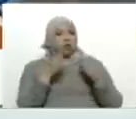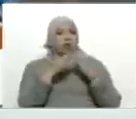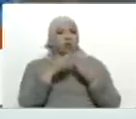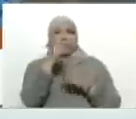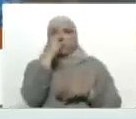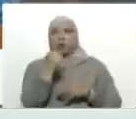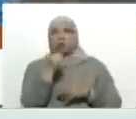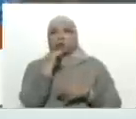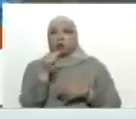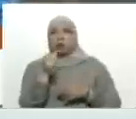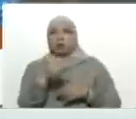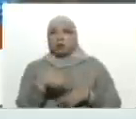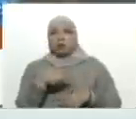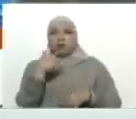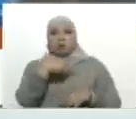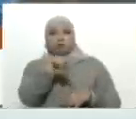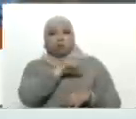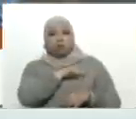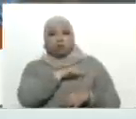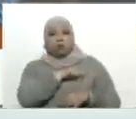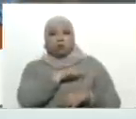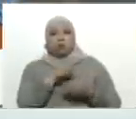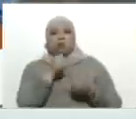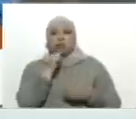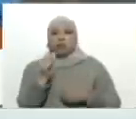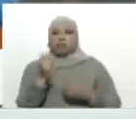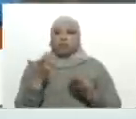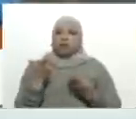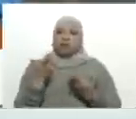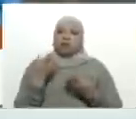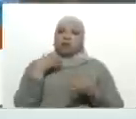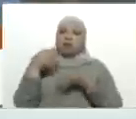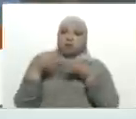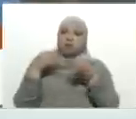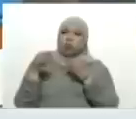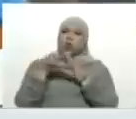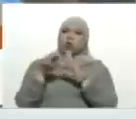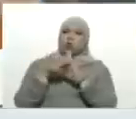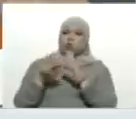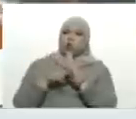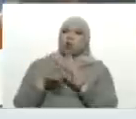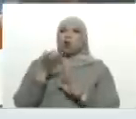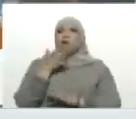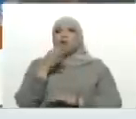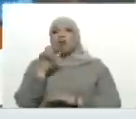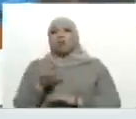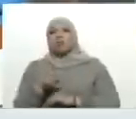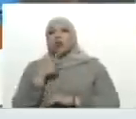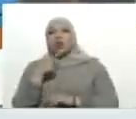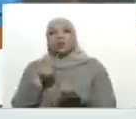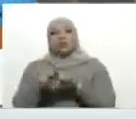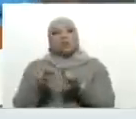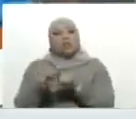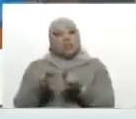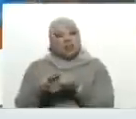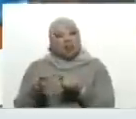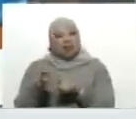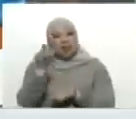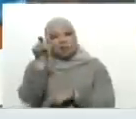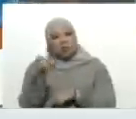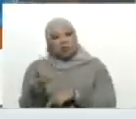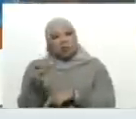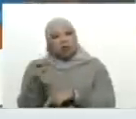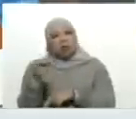pobre entonces un amargado social la cuestión es que siempre lo que dice está mal no son los argumentos atacar al mensajero porque el mensaje